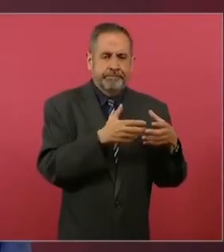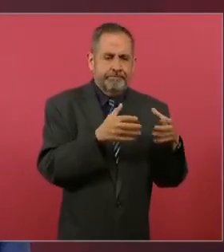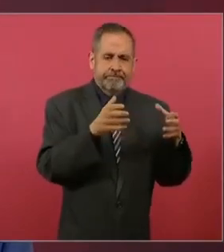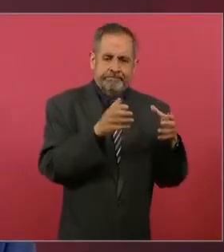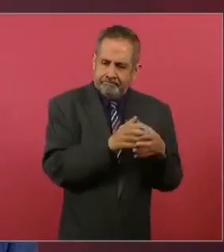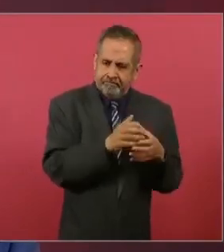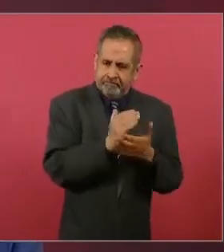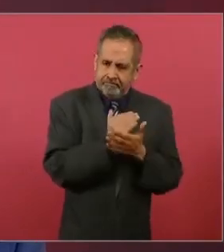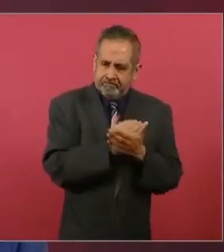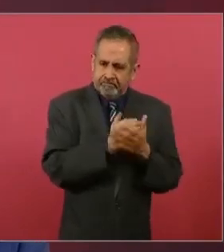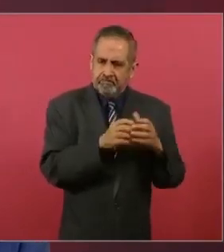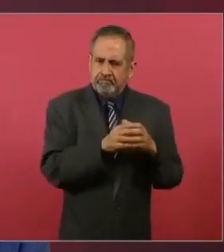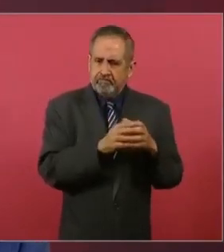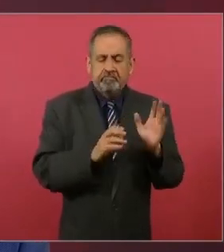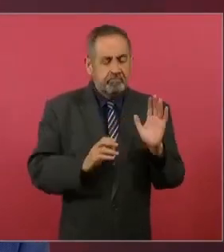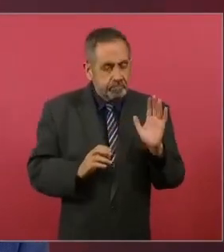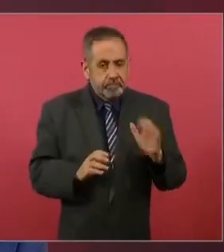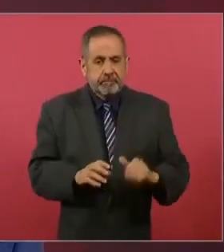pero ya no,